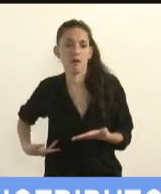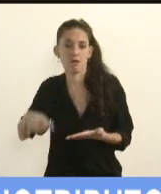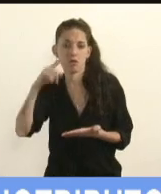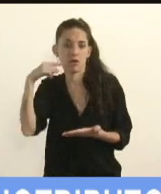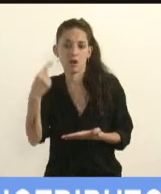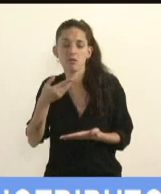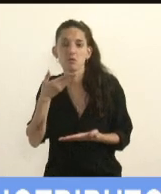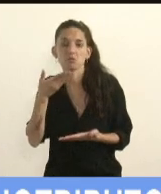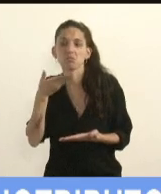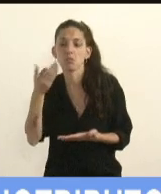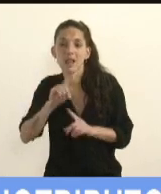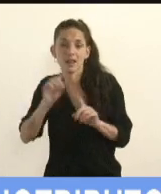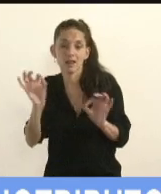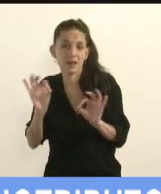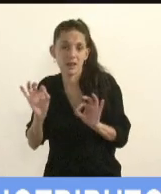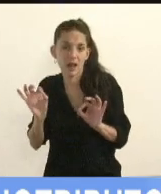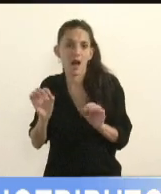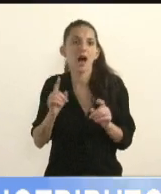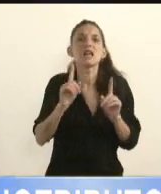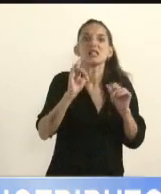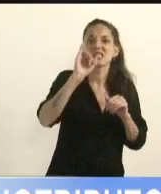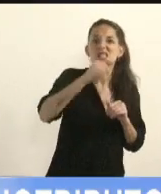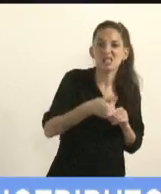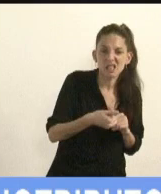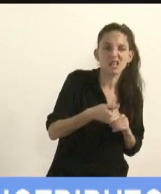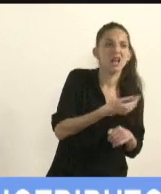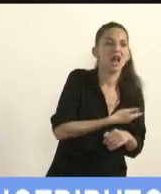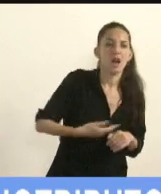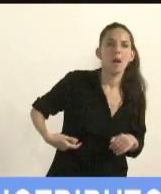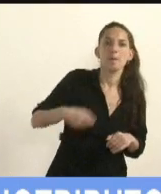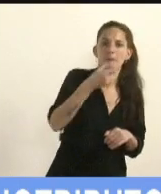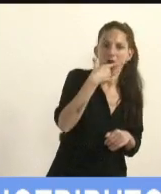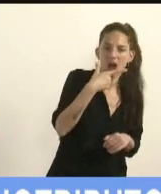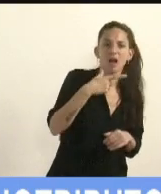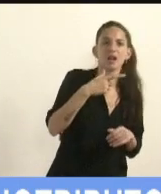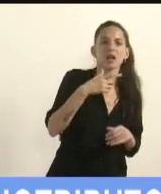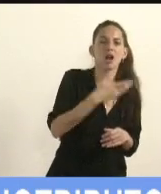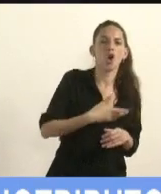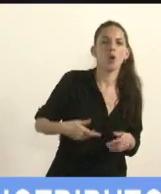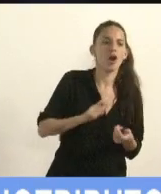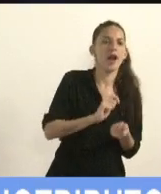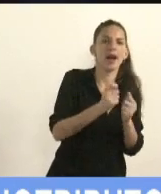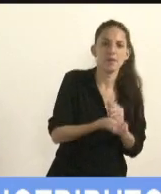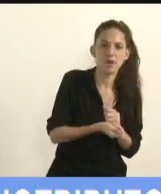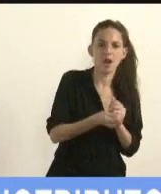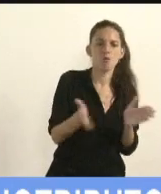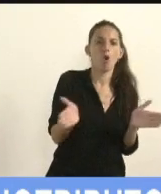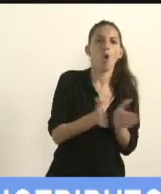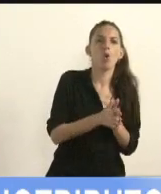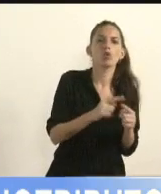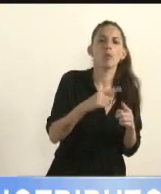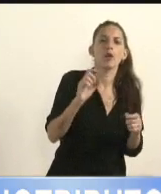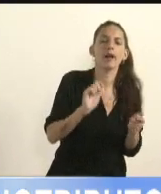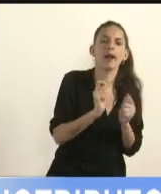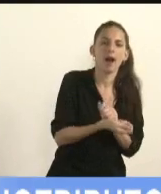Y sí, lo hacen de manera permanente Macri y Gordino de Cambiemos, Juntos por el Cambio. Dirían los psicólogos que cuando